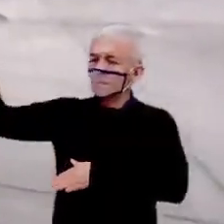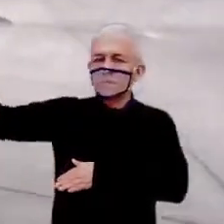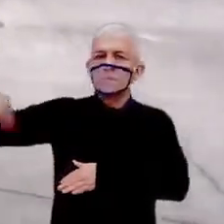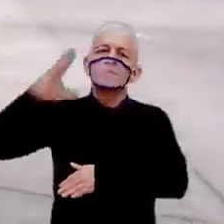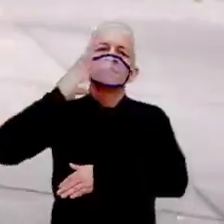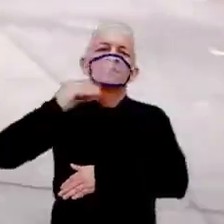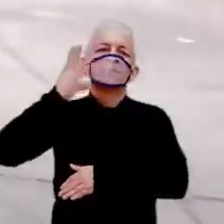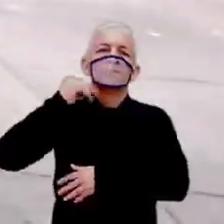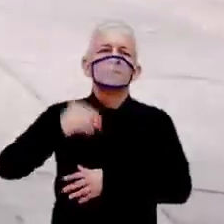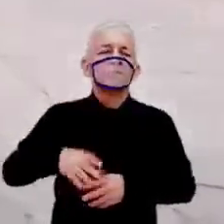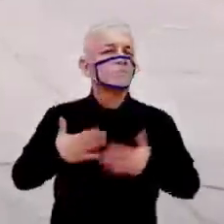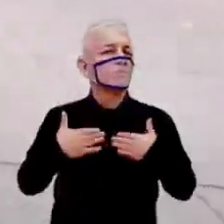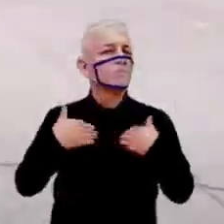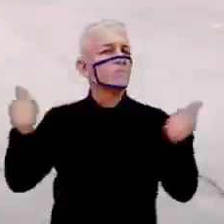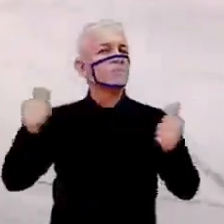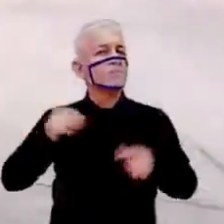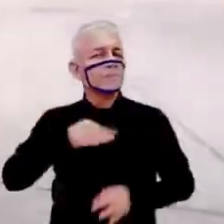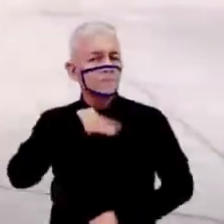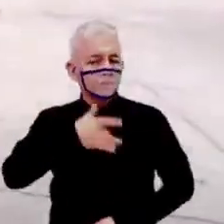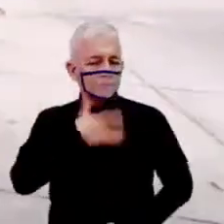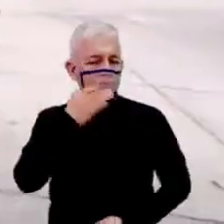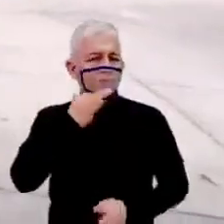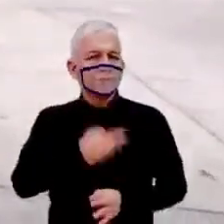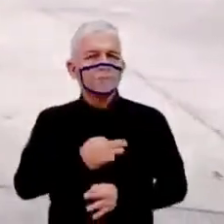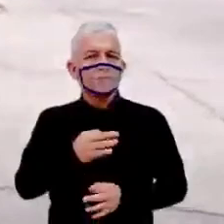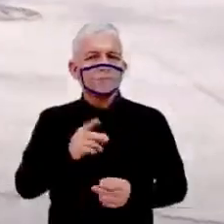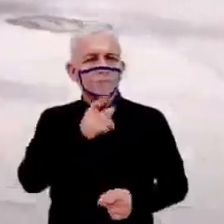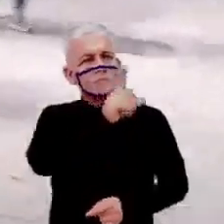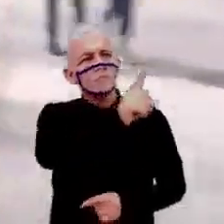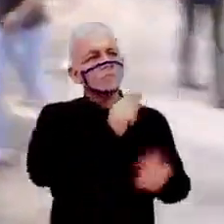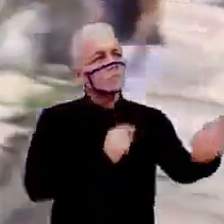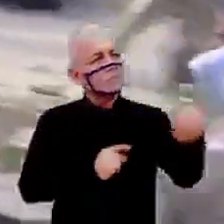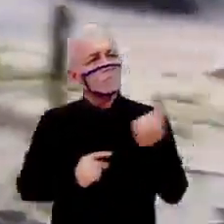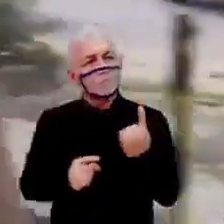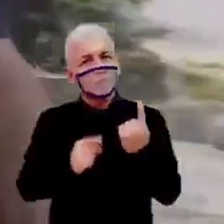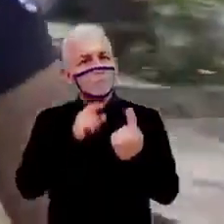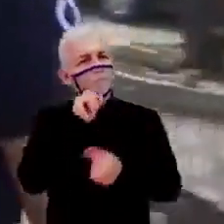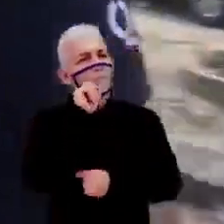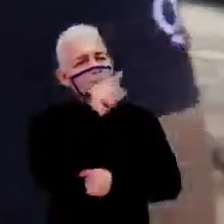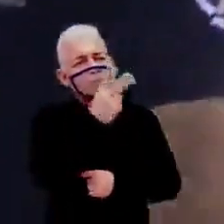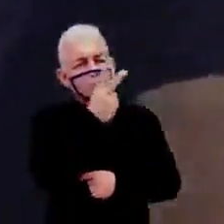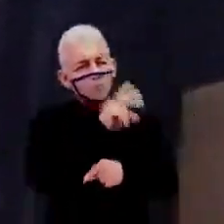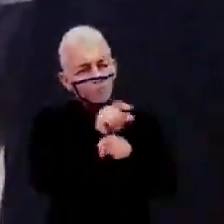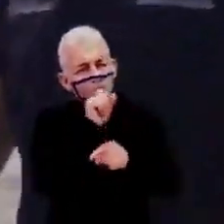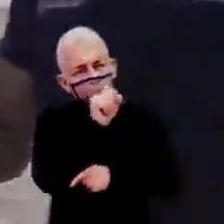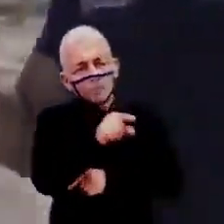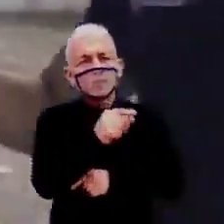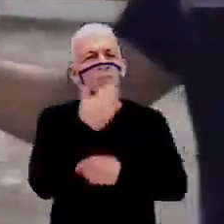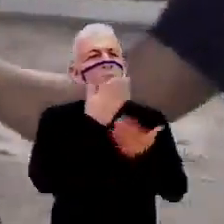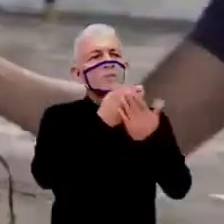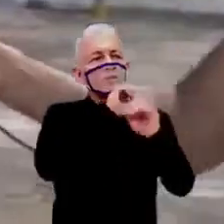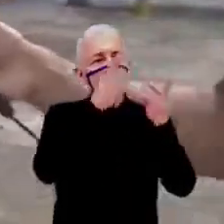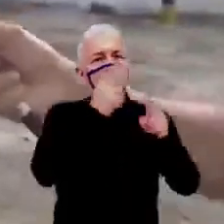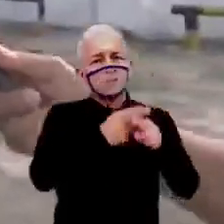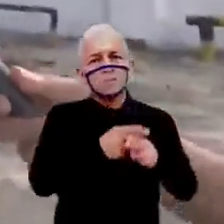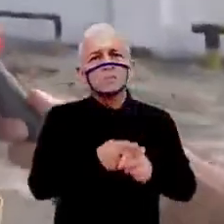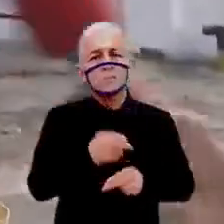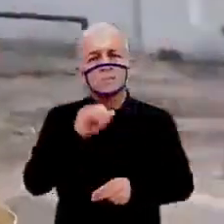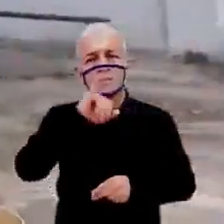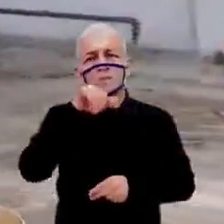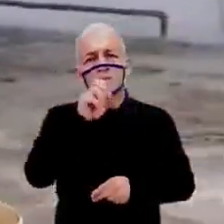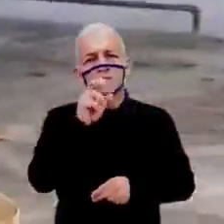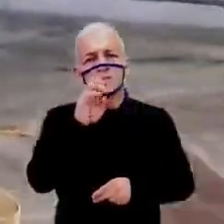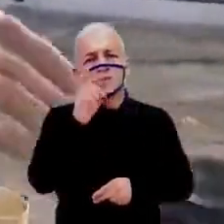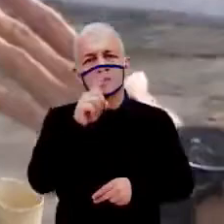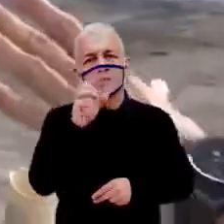sea confortable y segura. Pero quiero pedirle a un transeúnte que se encuentra por acá, regálame dos minuticos nada más. Buenos días, ¿cómo es su nombre? Buenos días, José